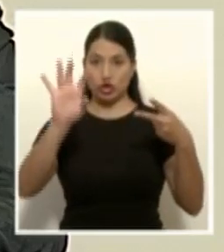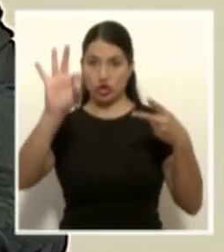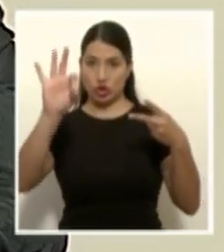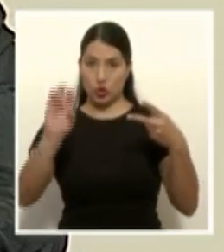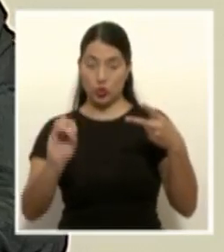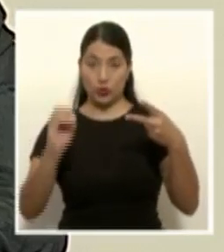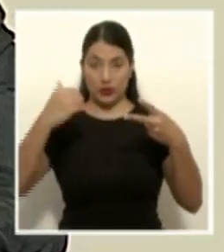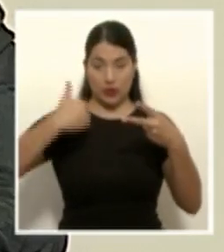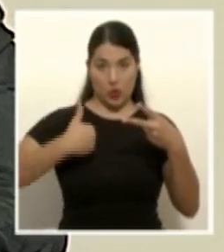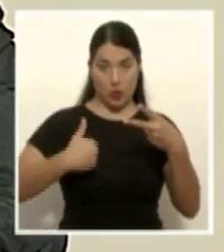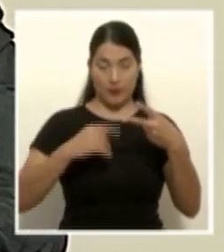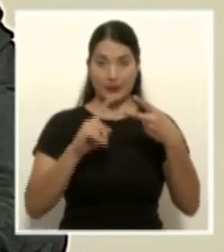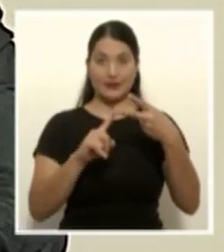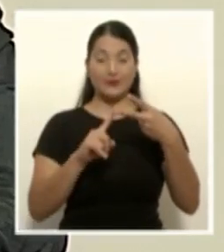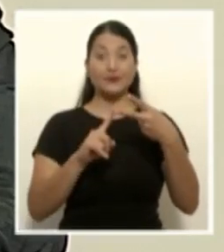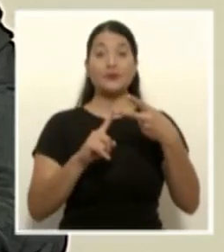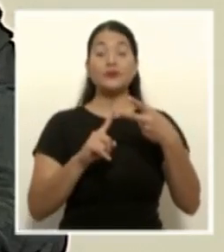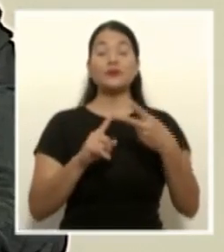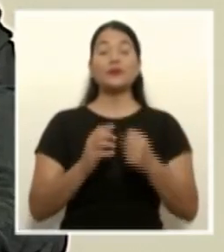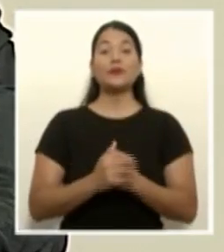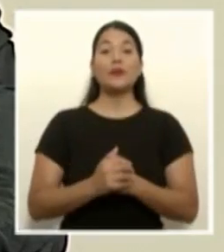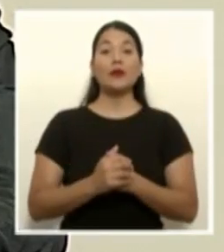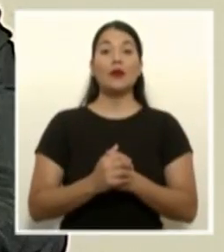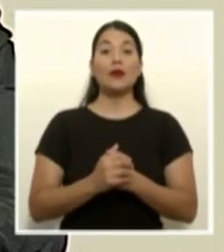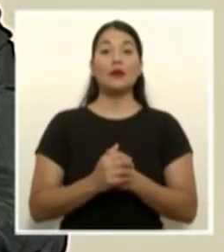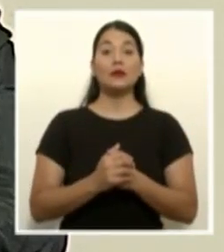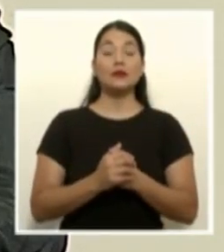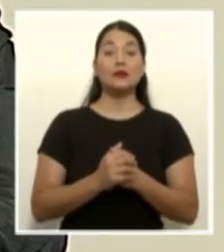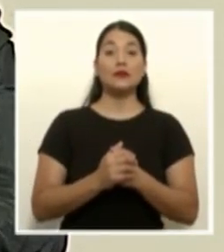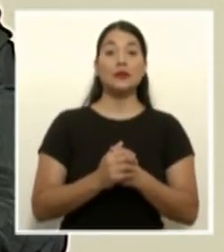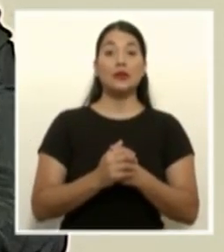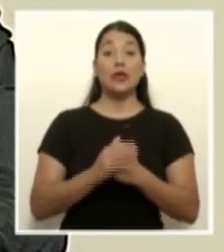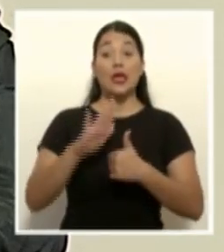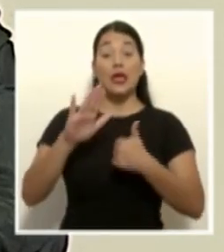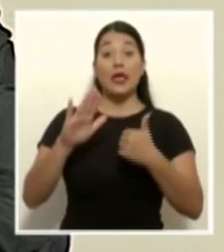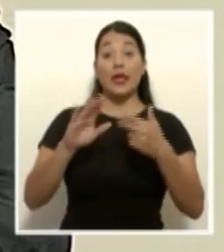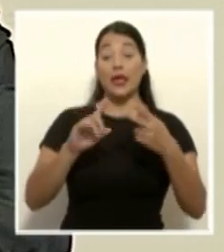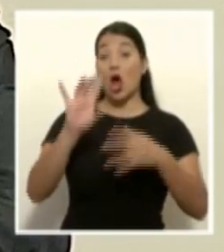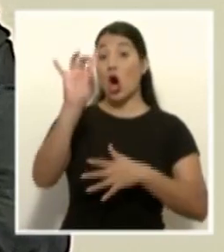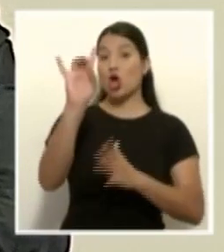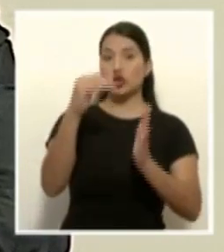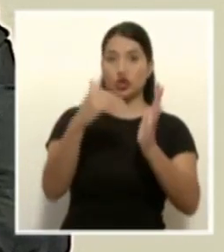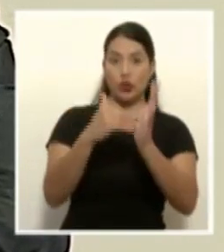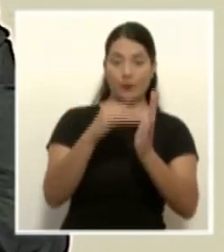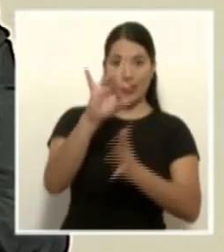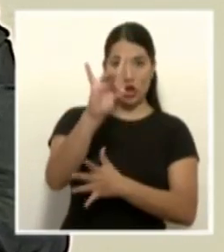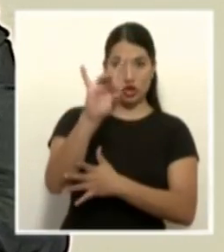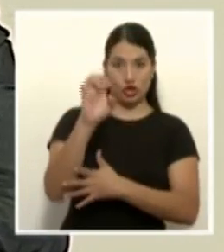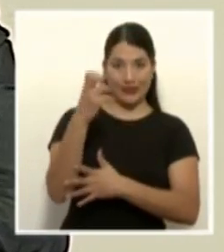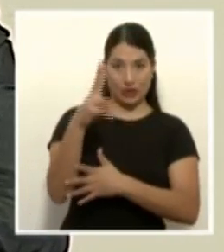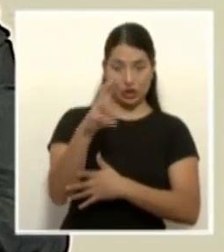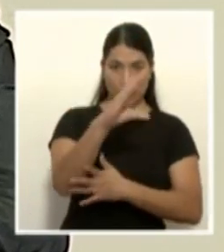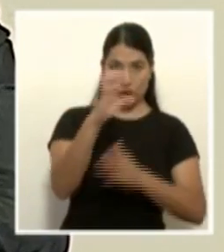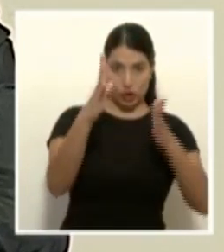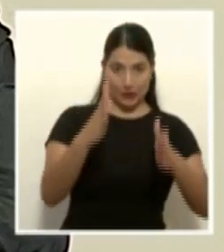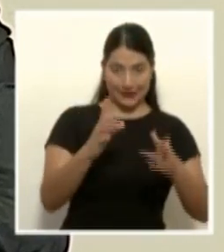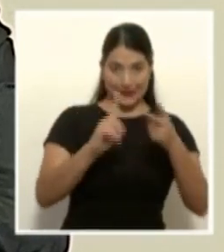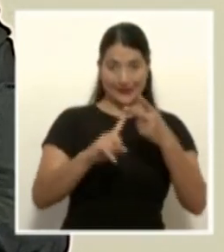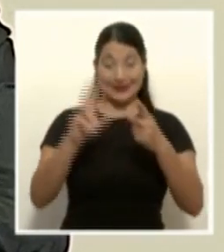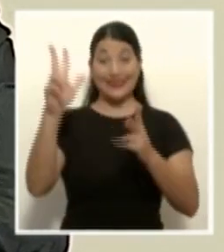6.890 hombres, de los cuales entre todos los confirmados 8.812 son costarricenses,